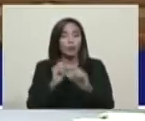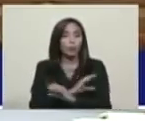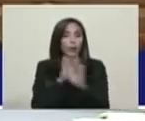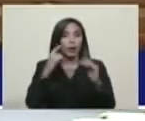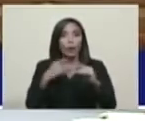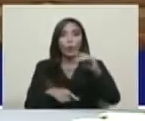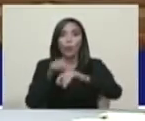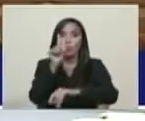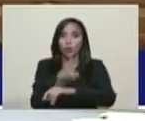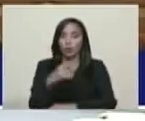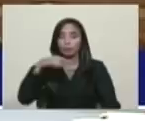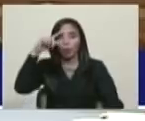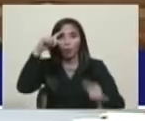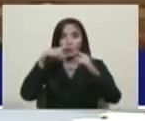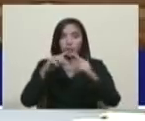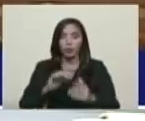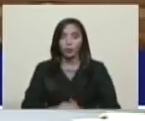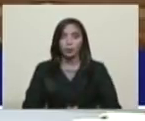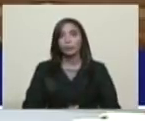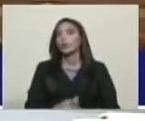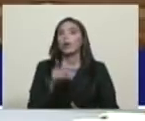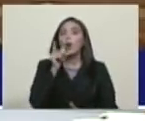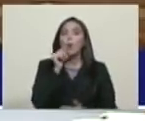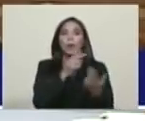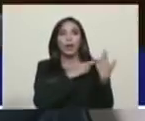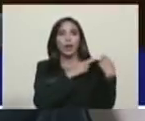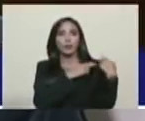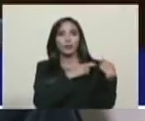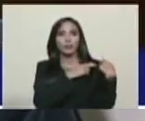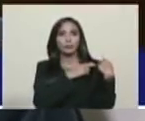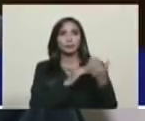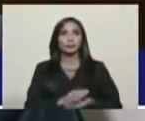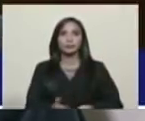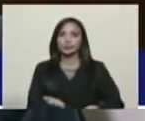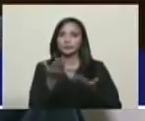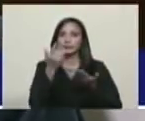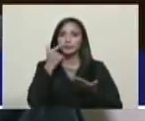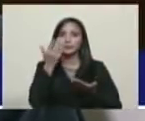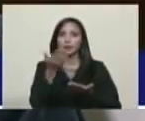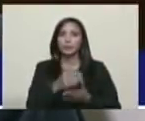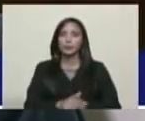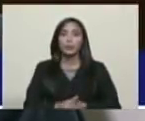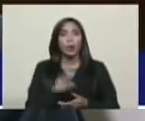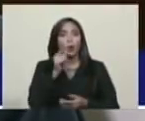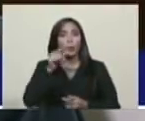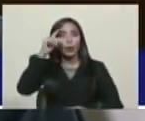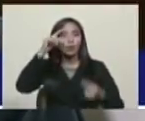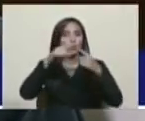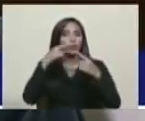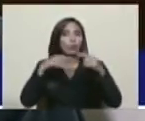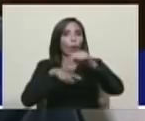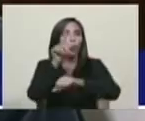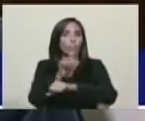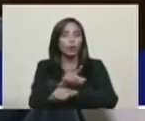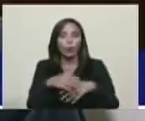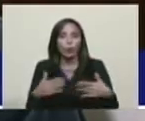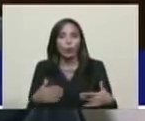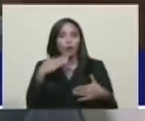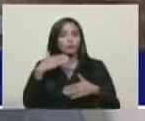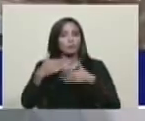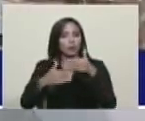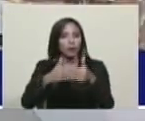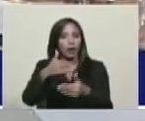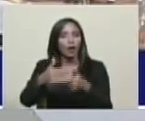Wilmar, compañero bolivariano, comandante bolivariano y revolucionario. Nuestro objetivo es seguir